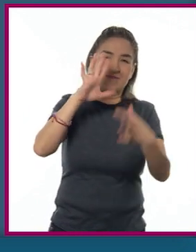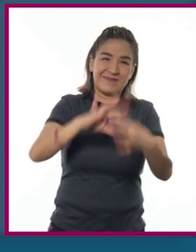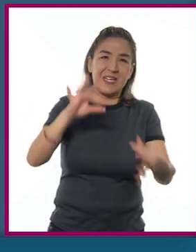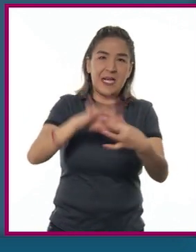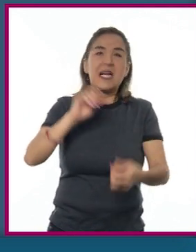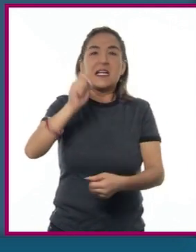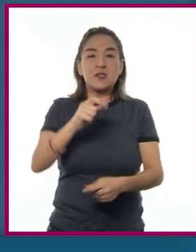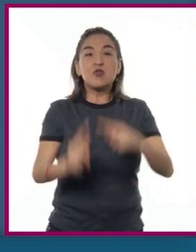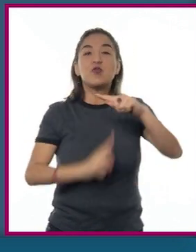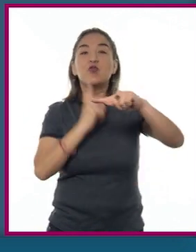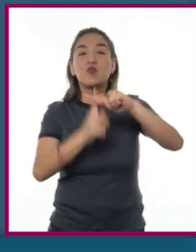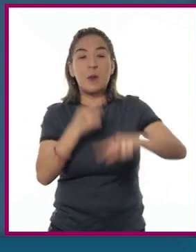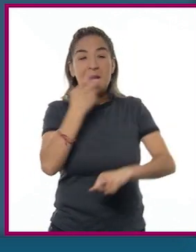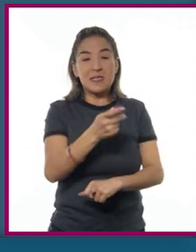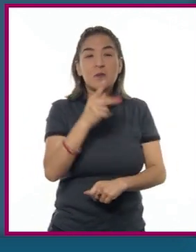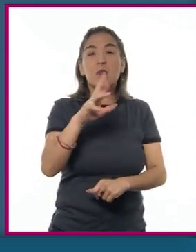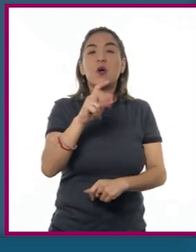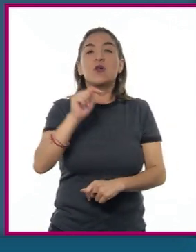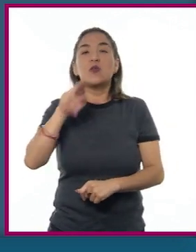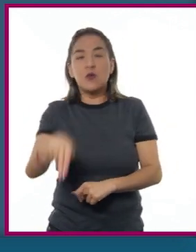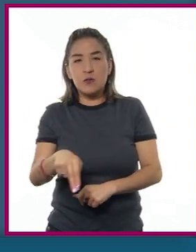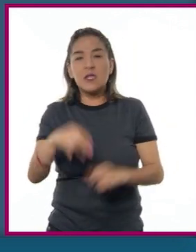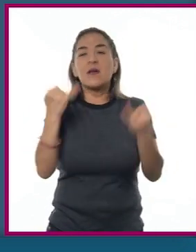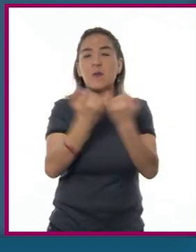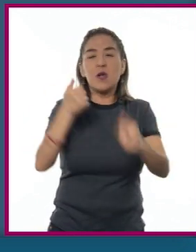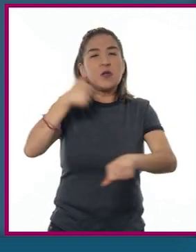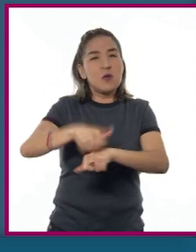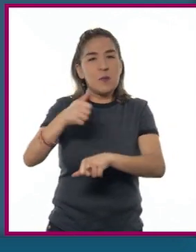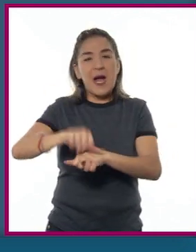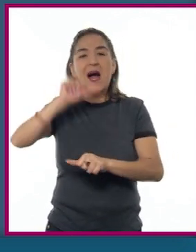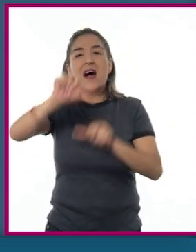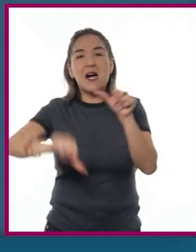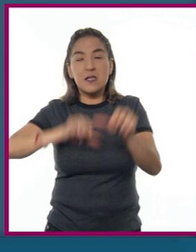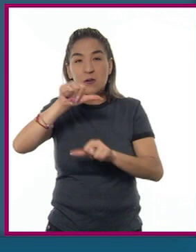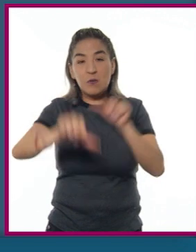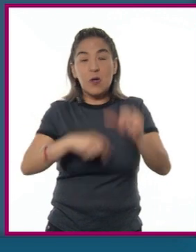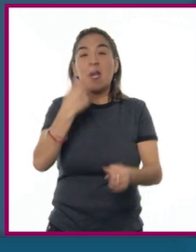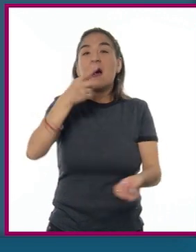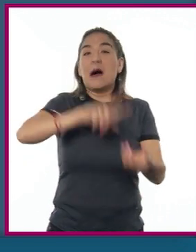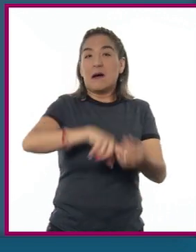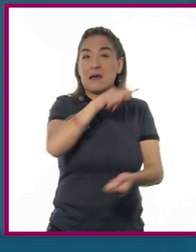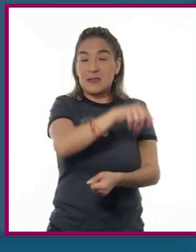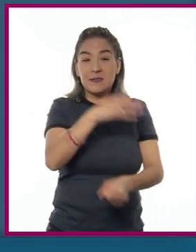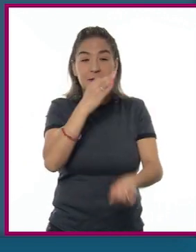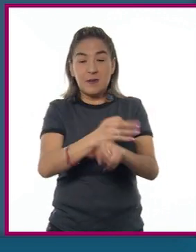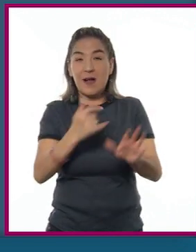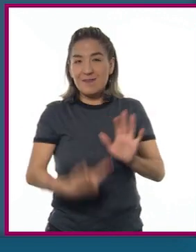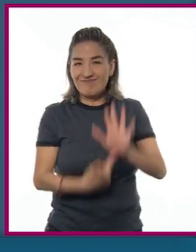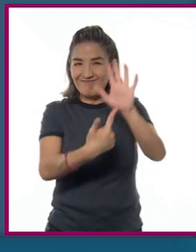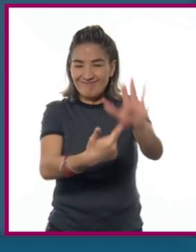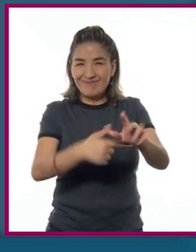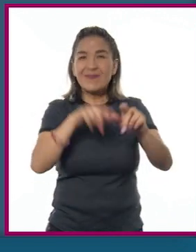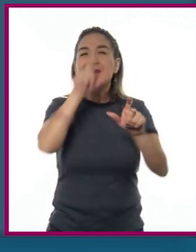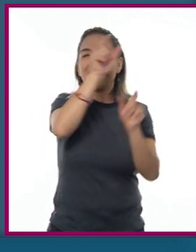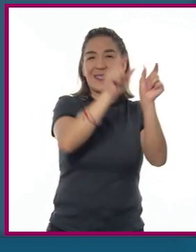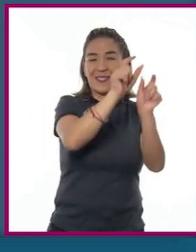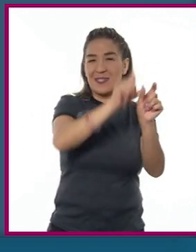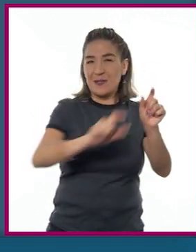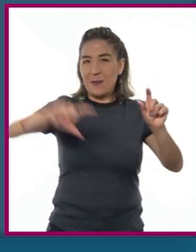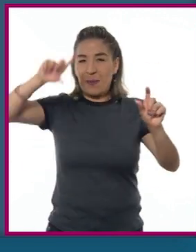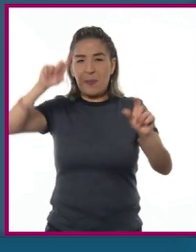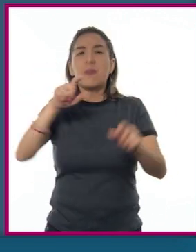los protones y los neutrones de un átomo. Y las masas atómicas reportadas en la tabla periódica son